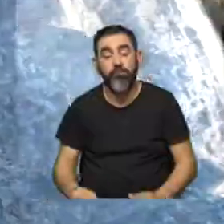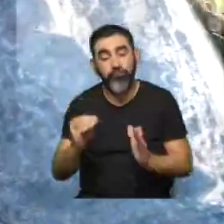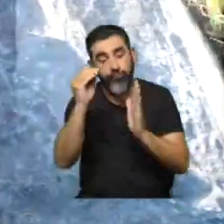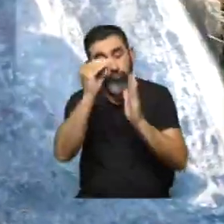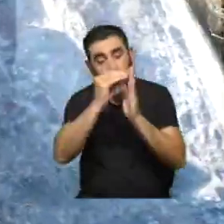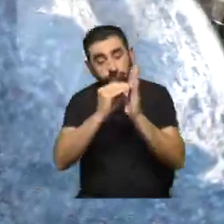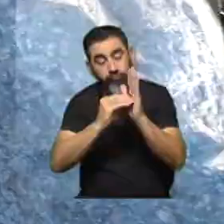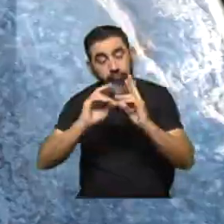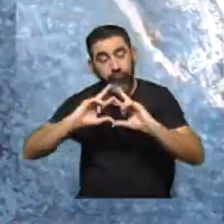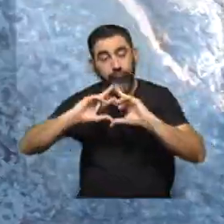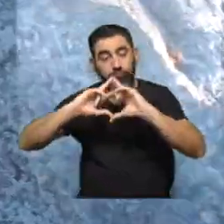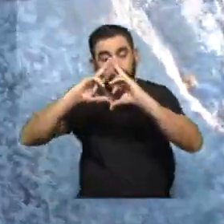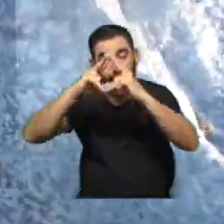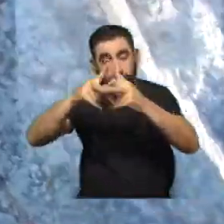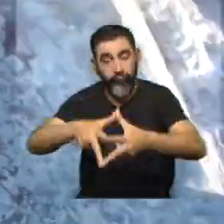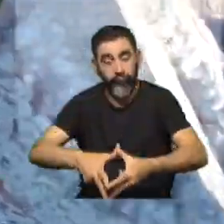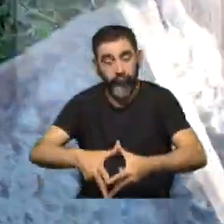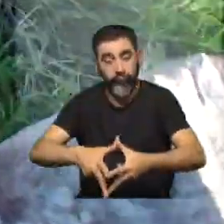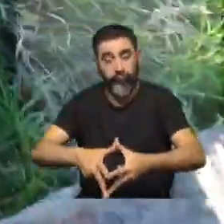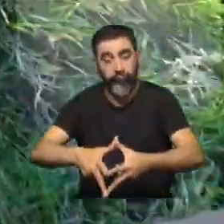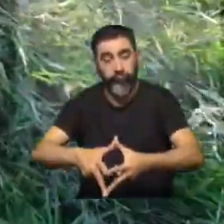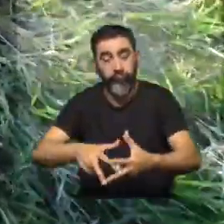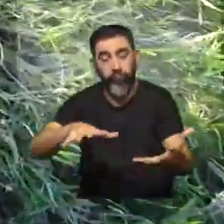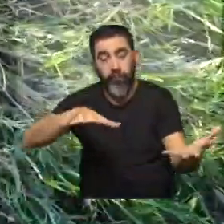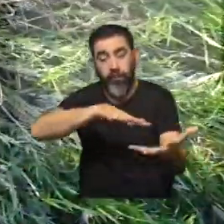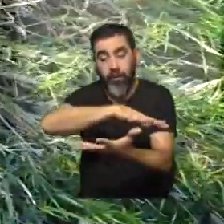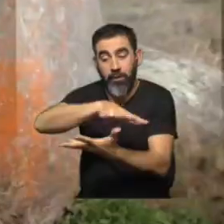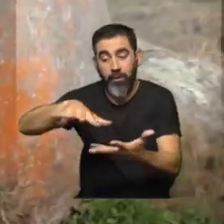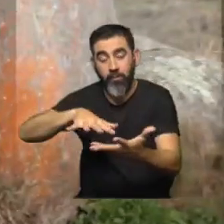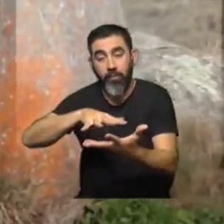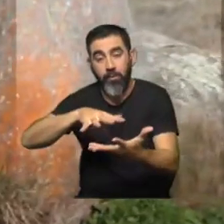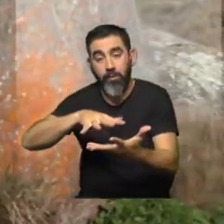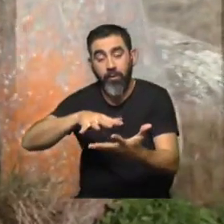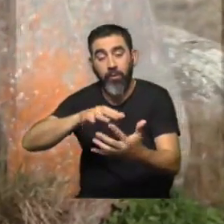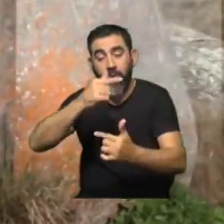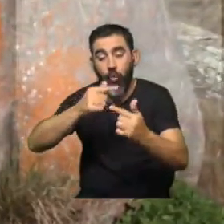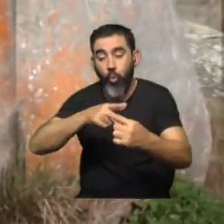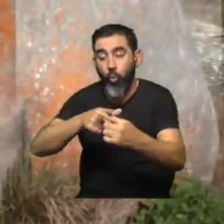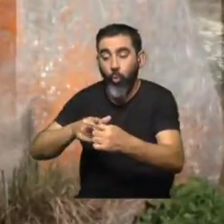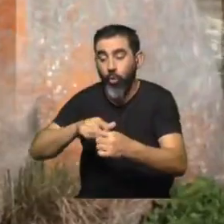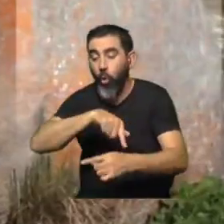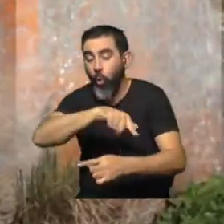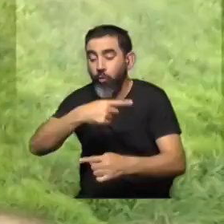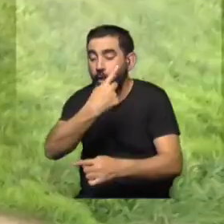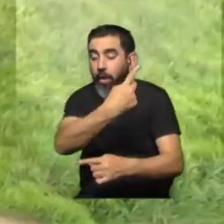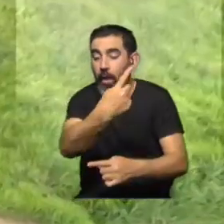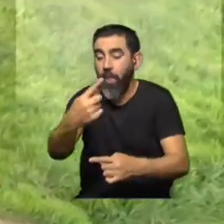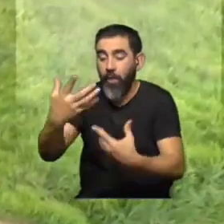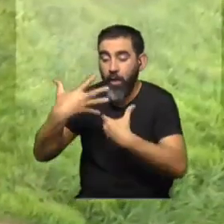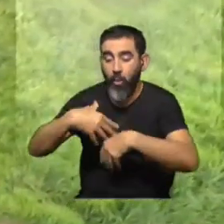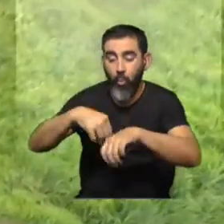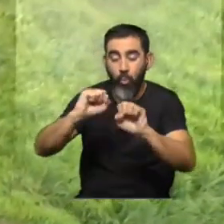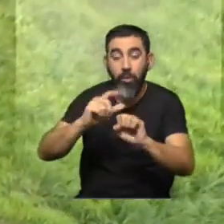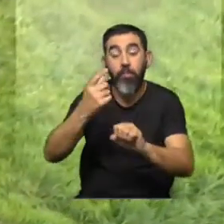registra tridimensionalmente, o sea, espacialmente y con coordenadas, dónde aparece cada pieza.